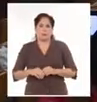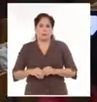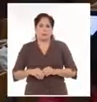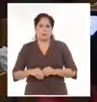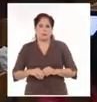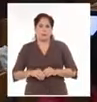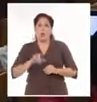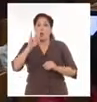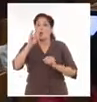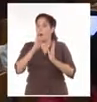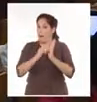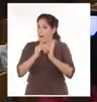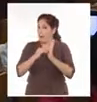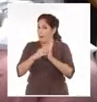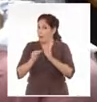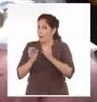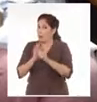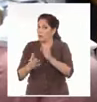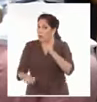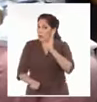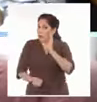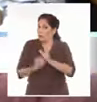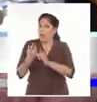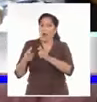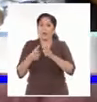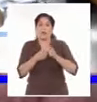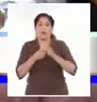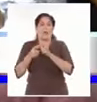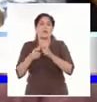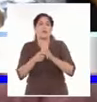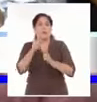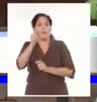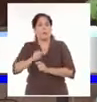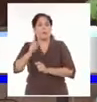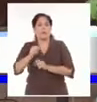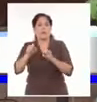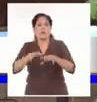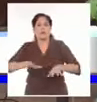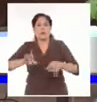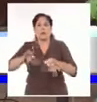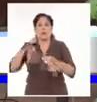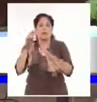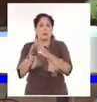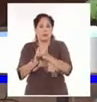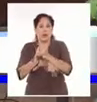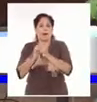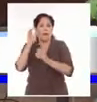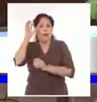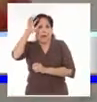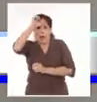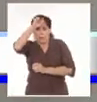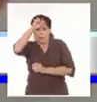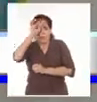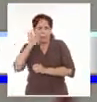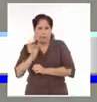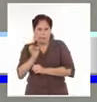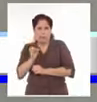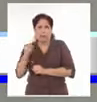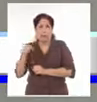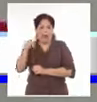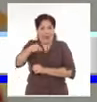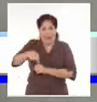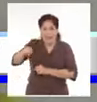9 meses han pasado del surgimiento de la Asociación Cubana de Personas en Situación de Discapacidad Intelectual, que vino a